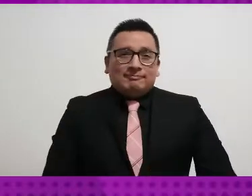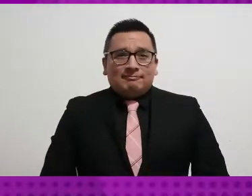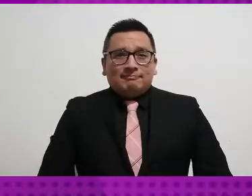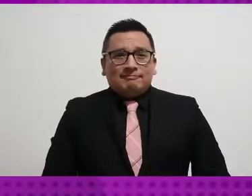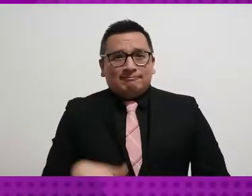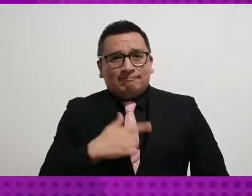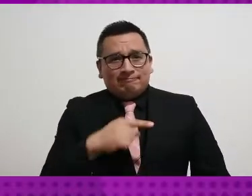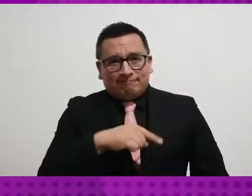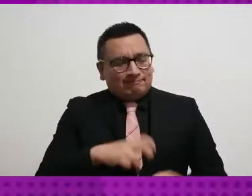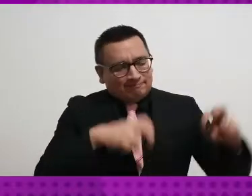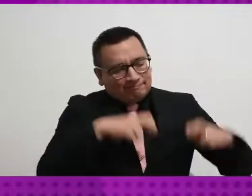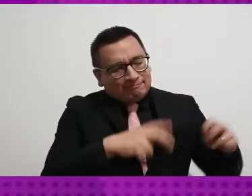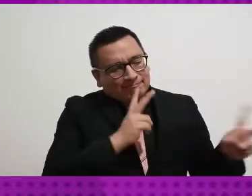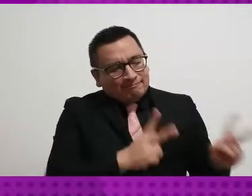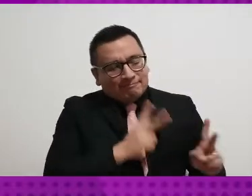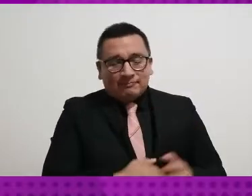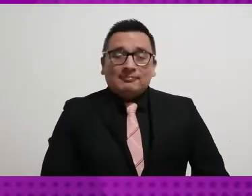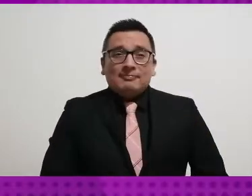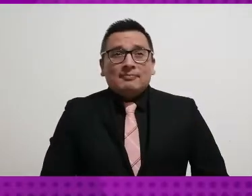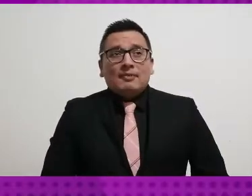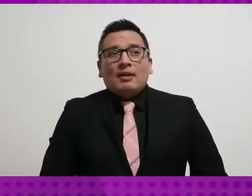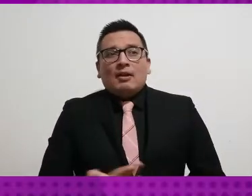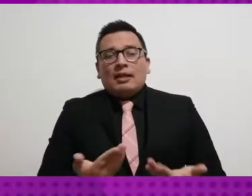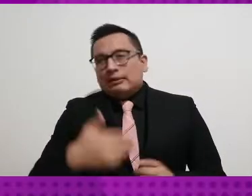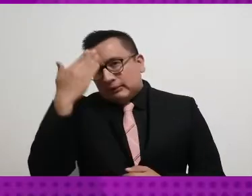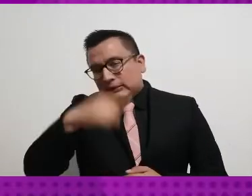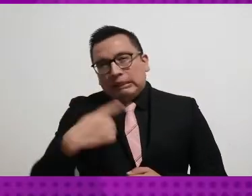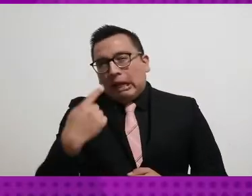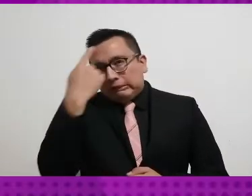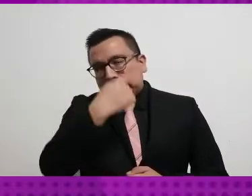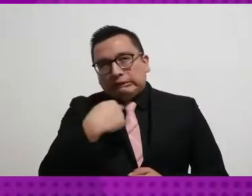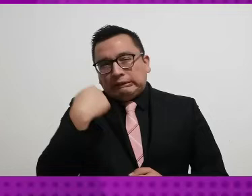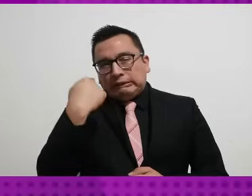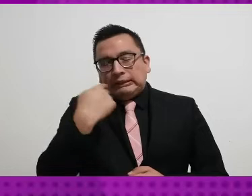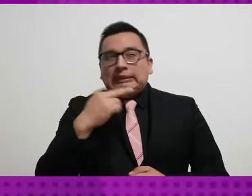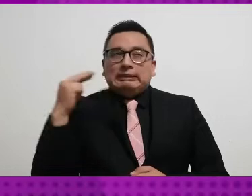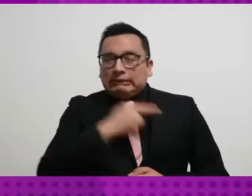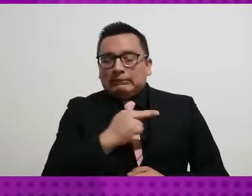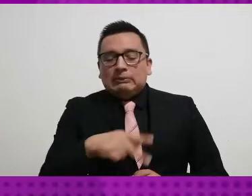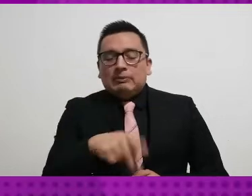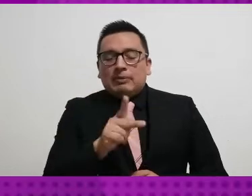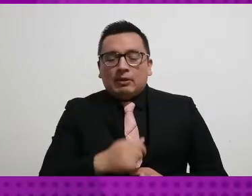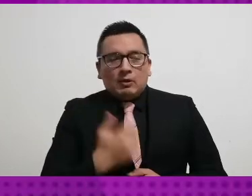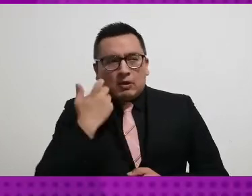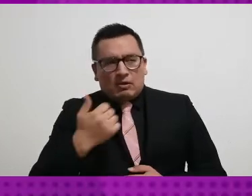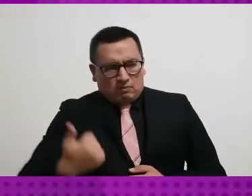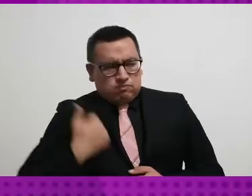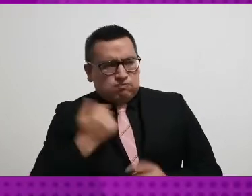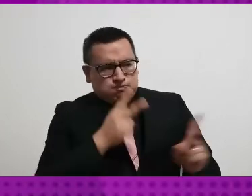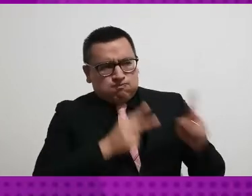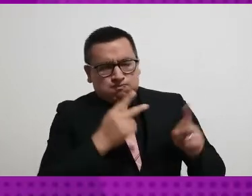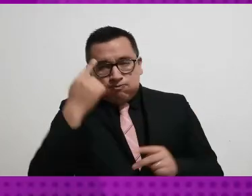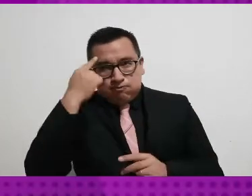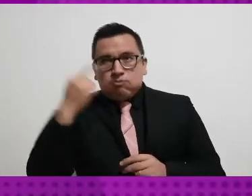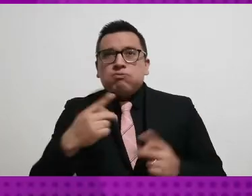Claro que sí, un placer tenerlo aquí con nosotros. Y bueno, pues si me lo permite, de repente el tiempo se va muy rápido y quisiéramos aprovecharlo al máximo para que